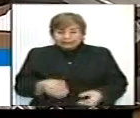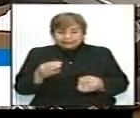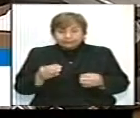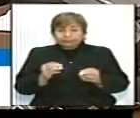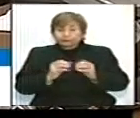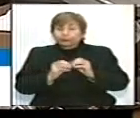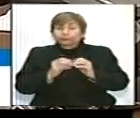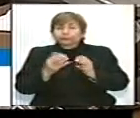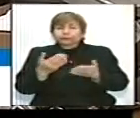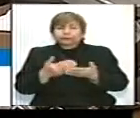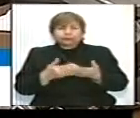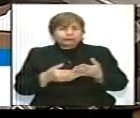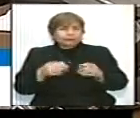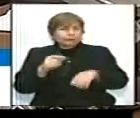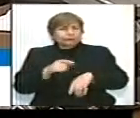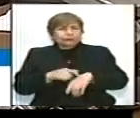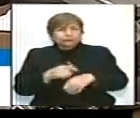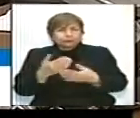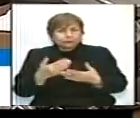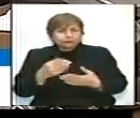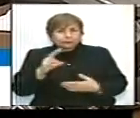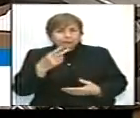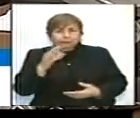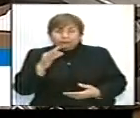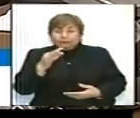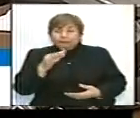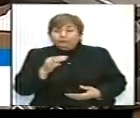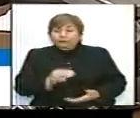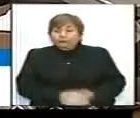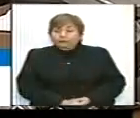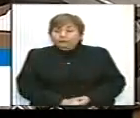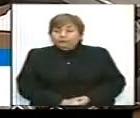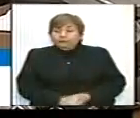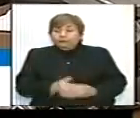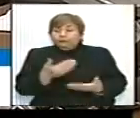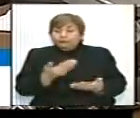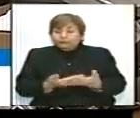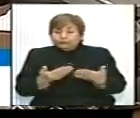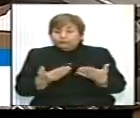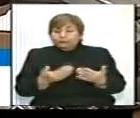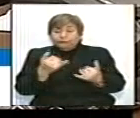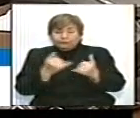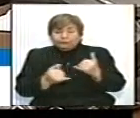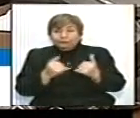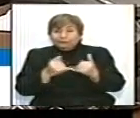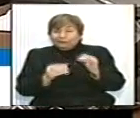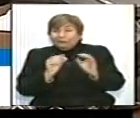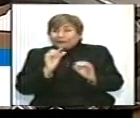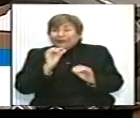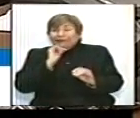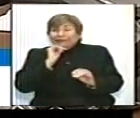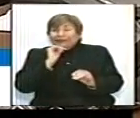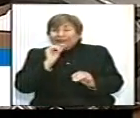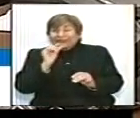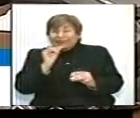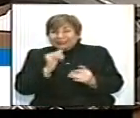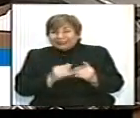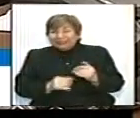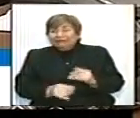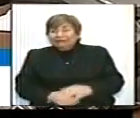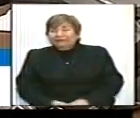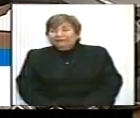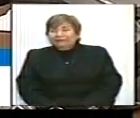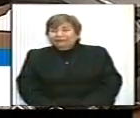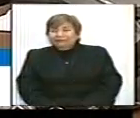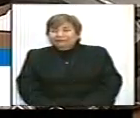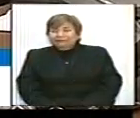actualización se ha hecho durante el primer semestre del 2019, ya encontrándose en culminación. Ya el día lunes